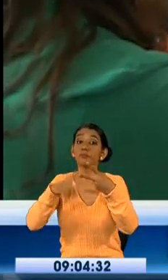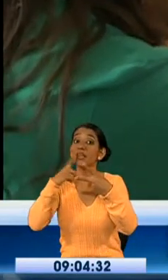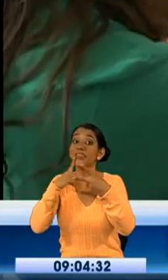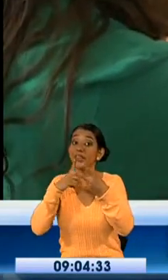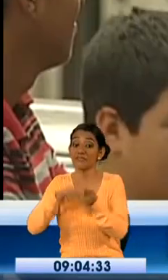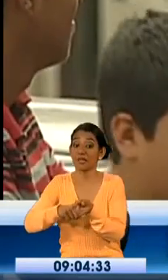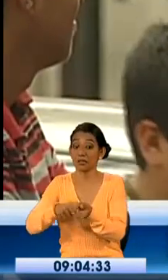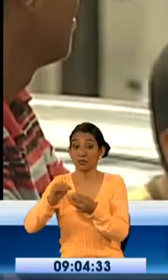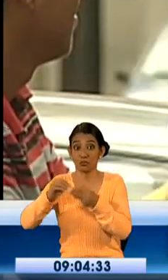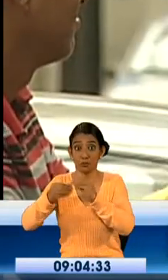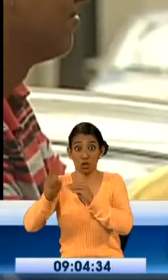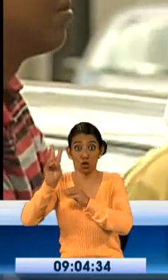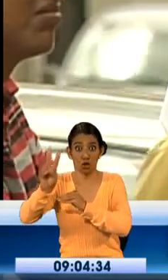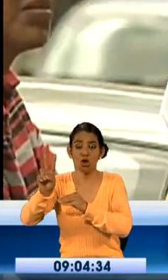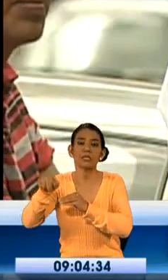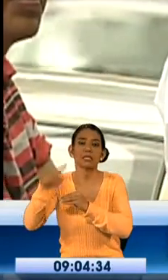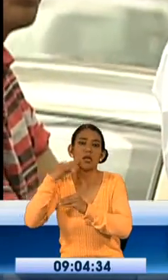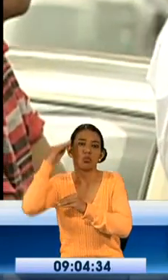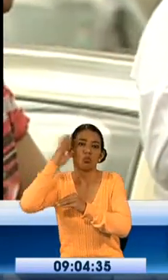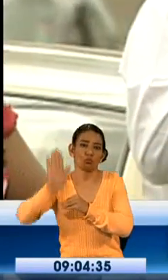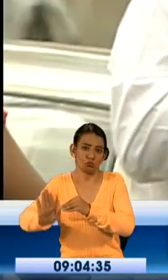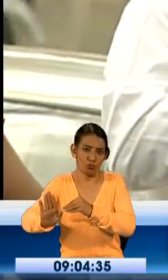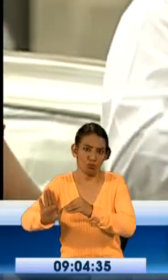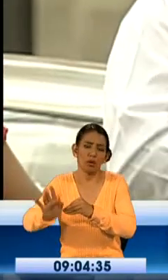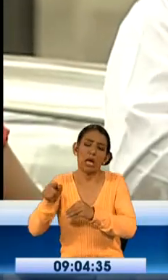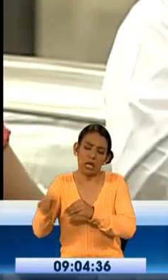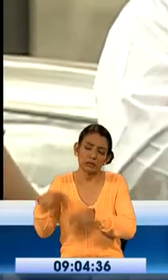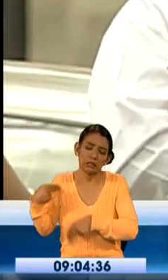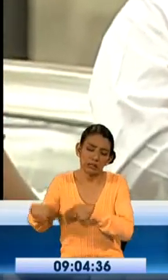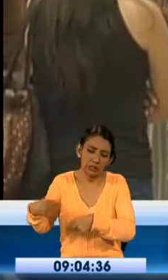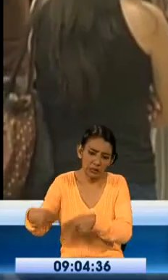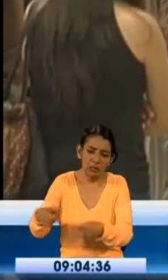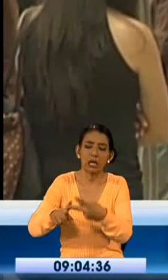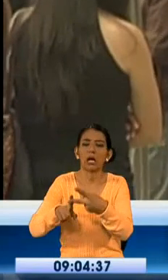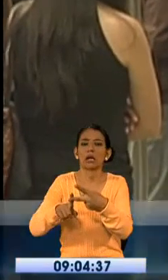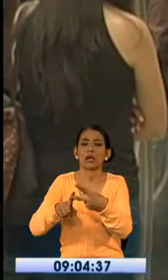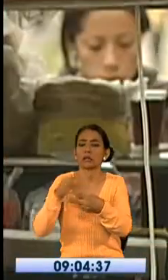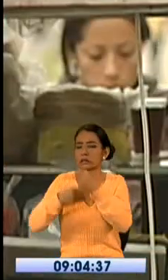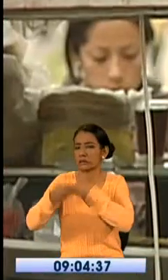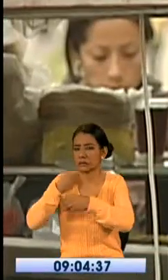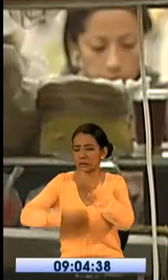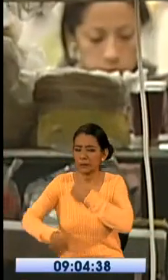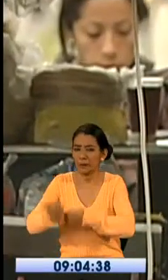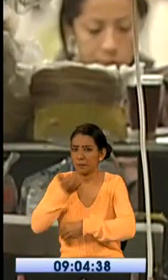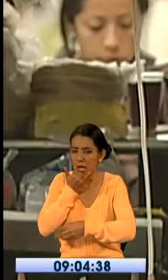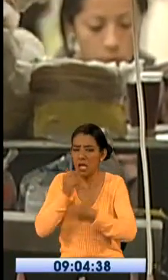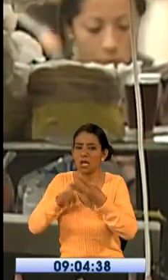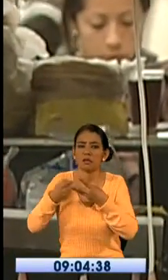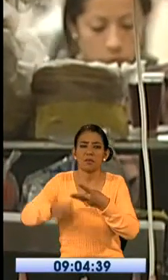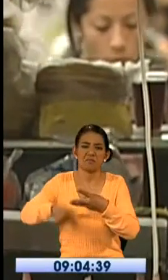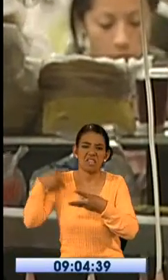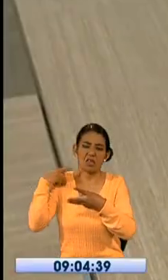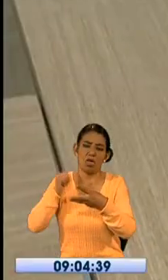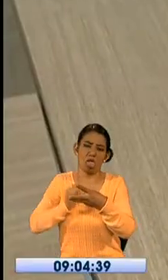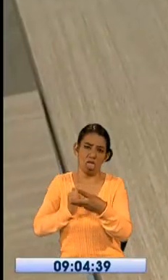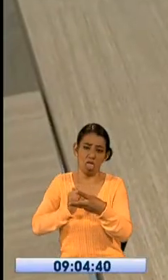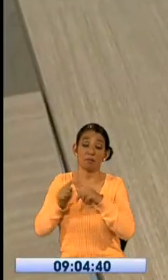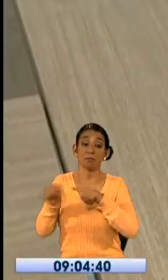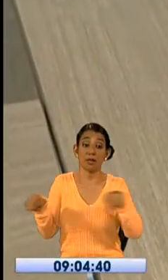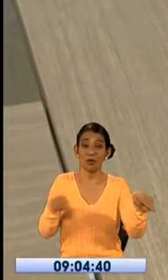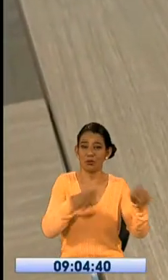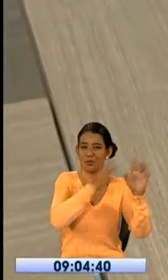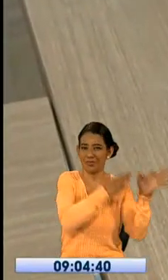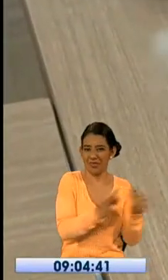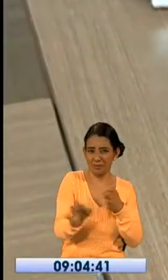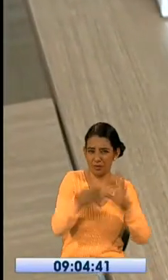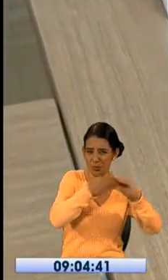general se presenta en personas adultas. Es hereditaria, influye malos hábitos alimenticios y vida sedentaria. El tratamiento para